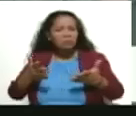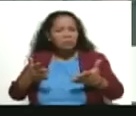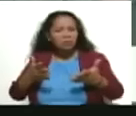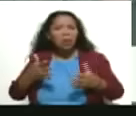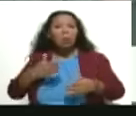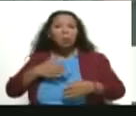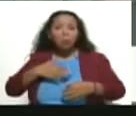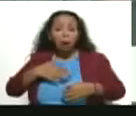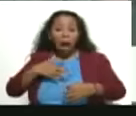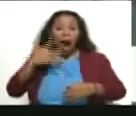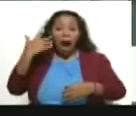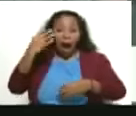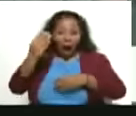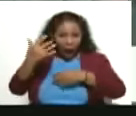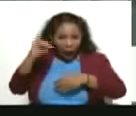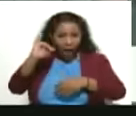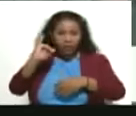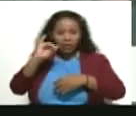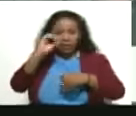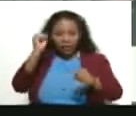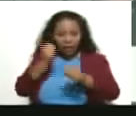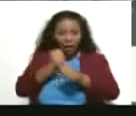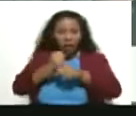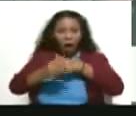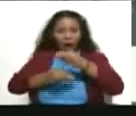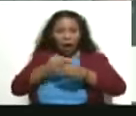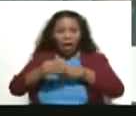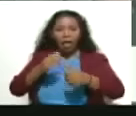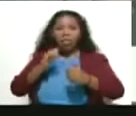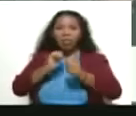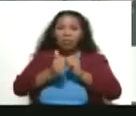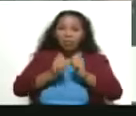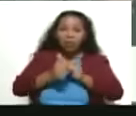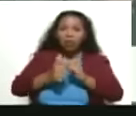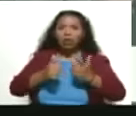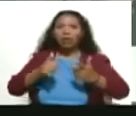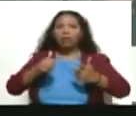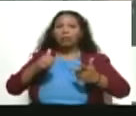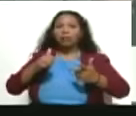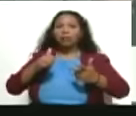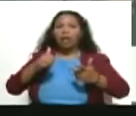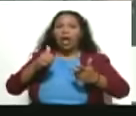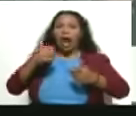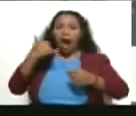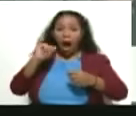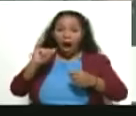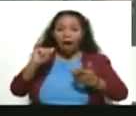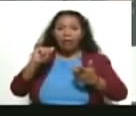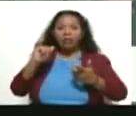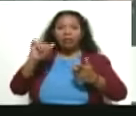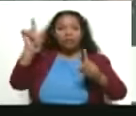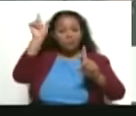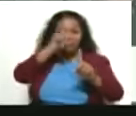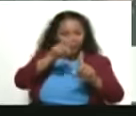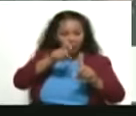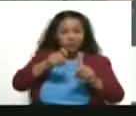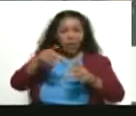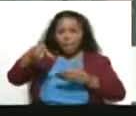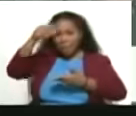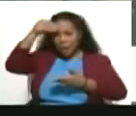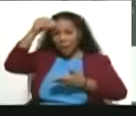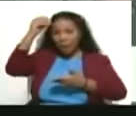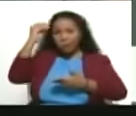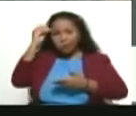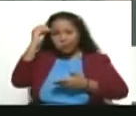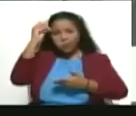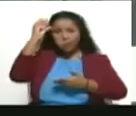el trabajo, el estudio, las actividades deportivas y de enseñanza y educación que sean necesarias